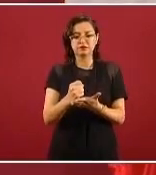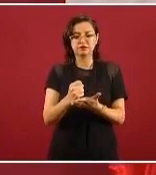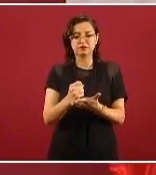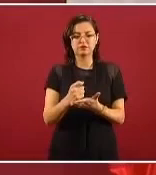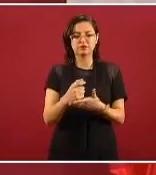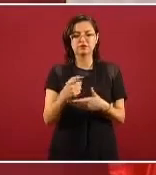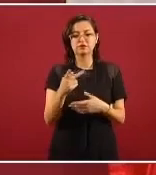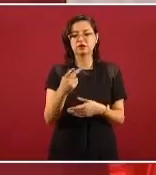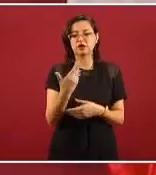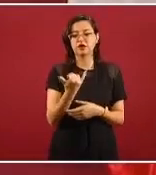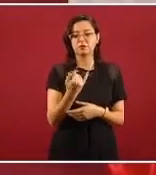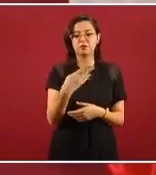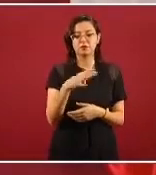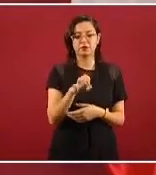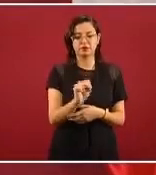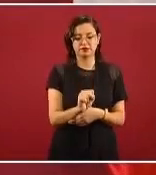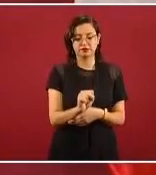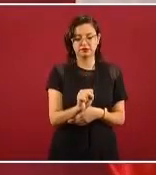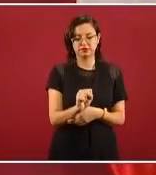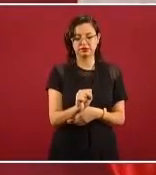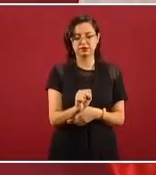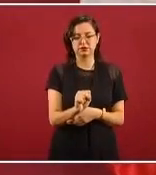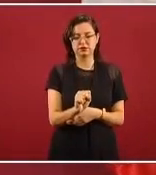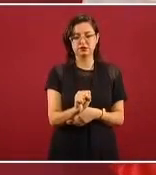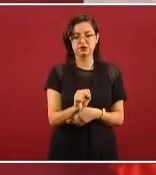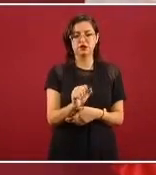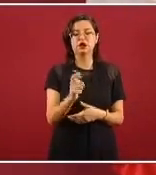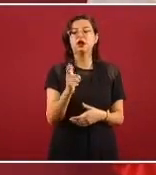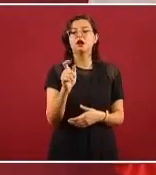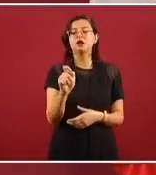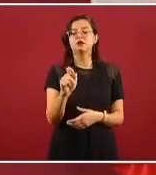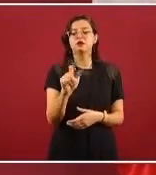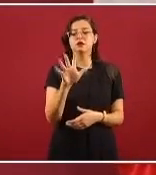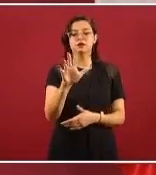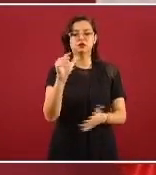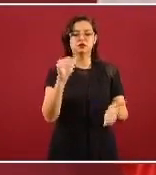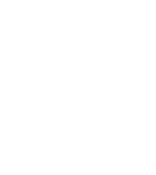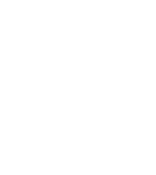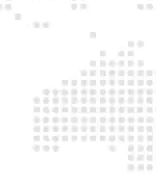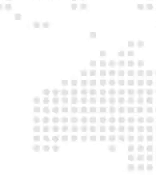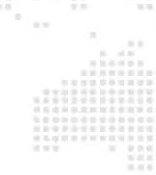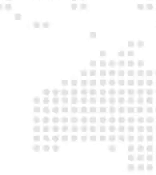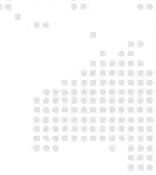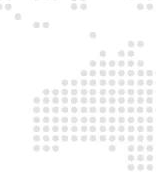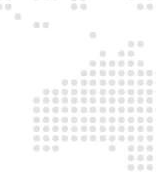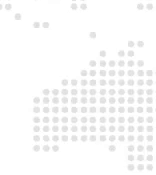pequeñas empresas, 25 mil millones de pesos.